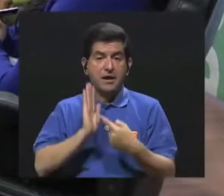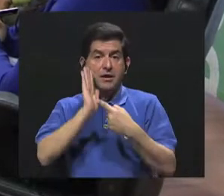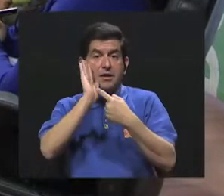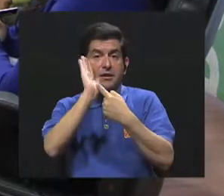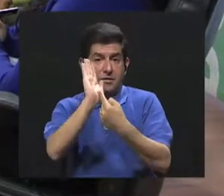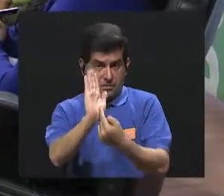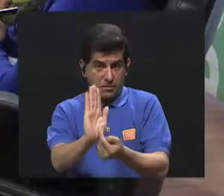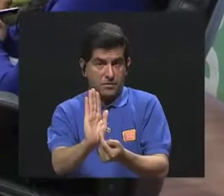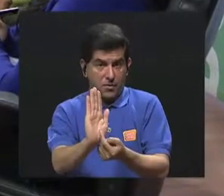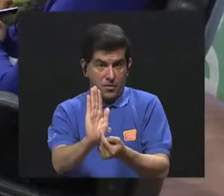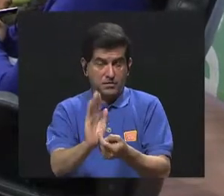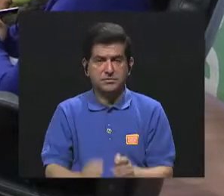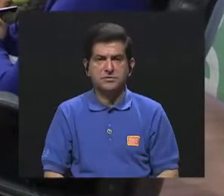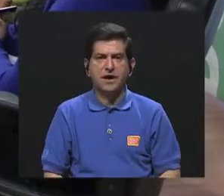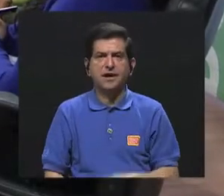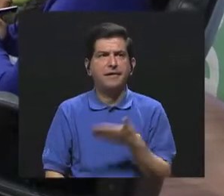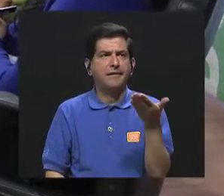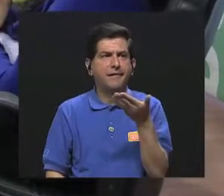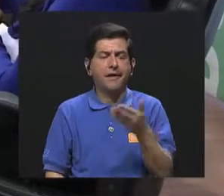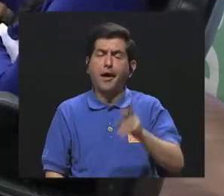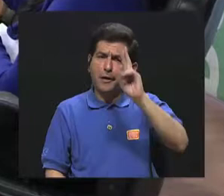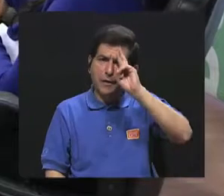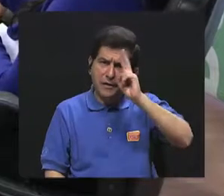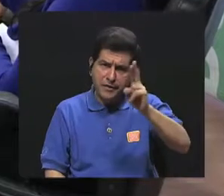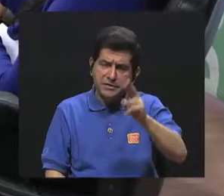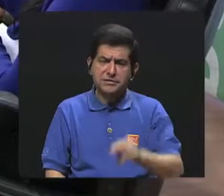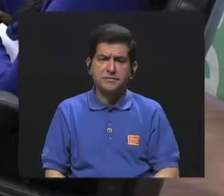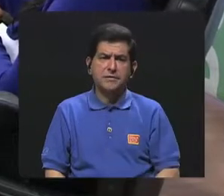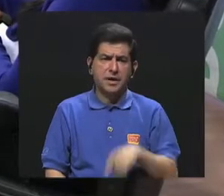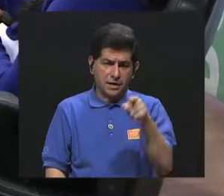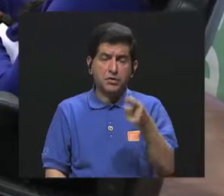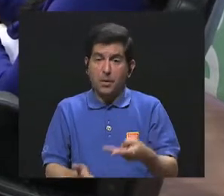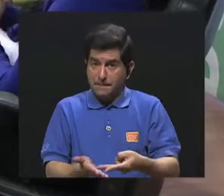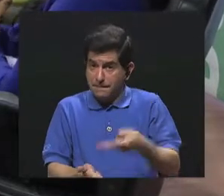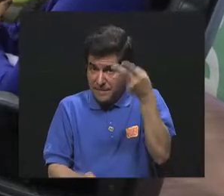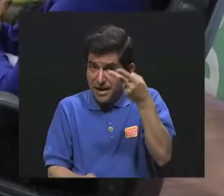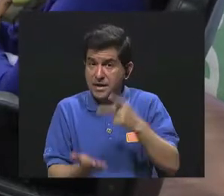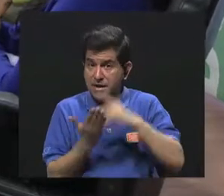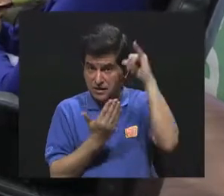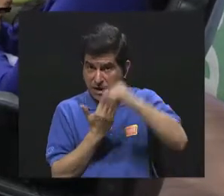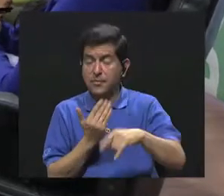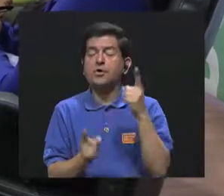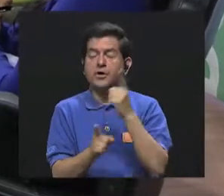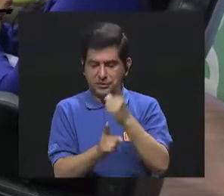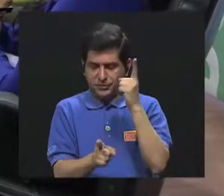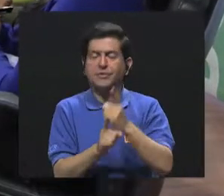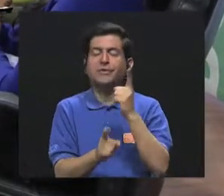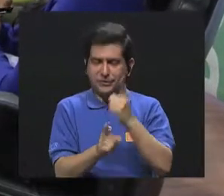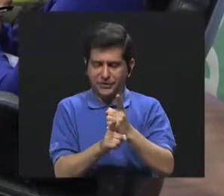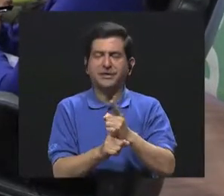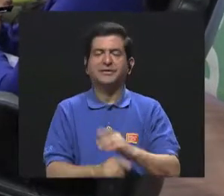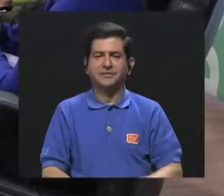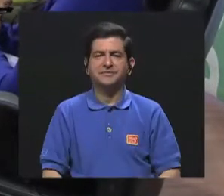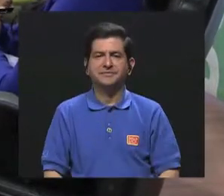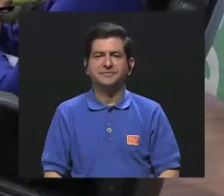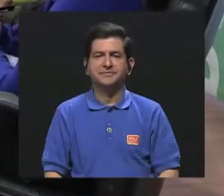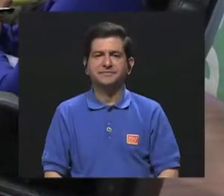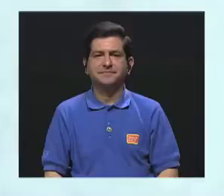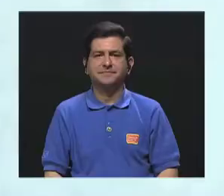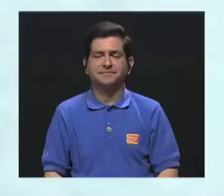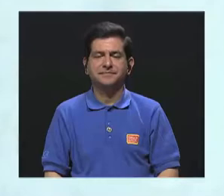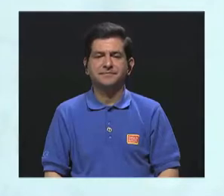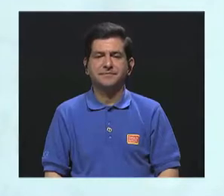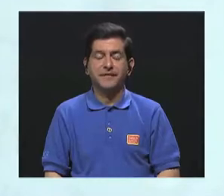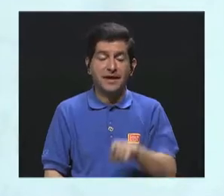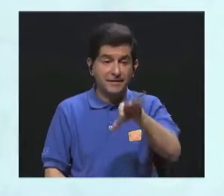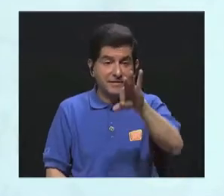muchísimo más reconocimiento a estos chicos. Valida el proyecto de alguna manera. De alguna forma, sí. Entonces